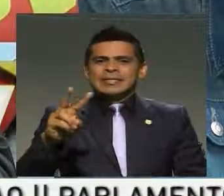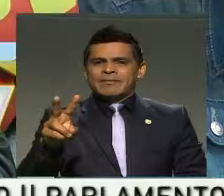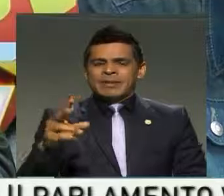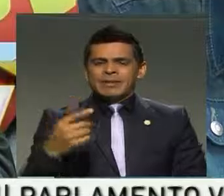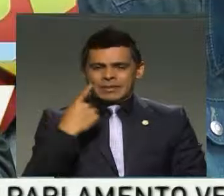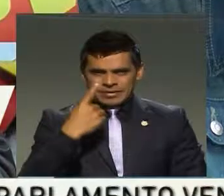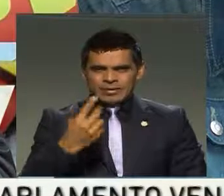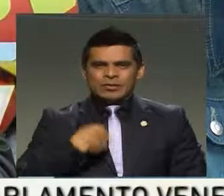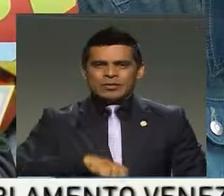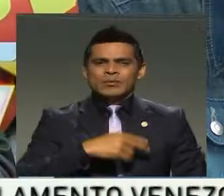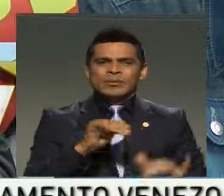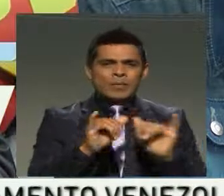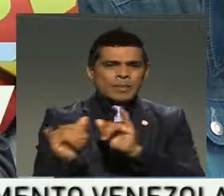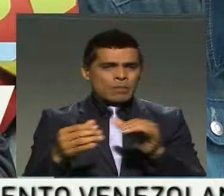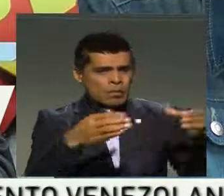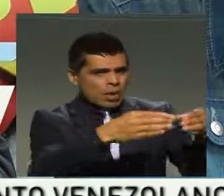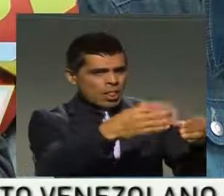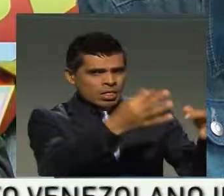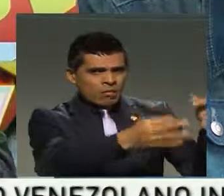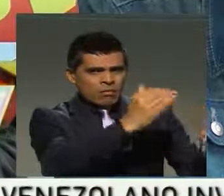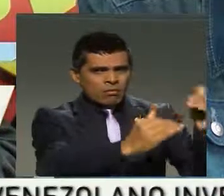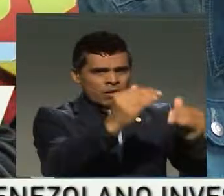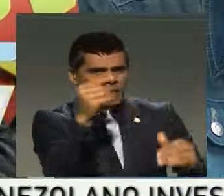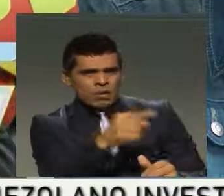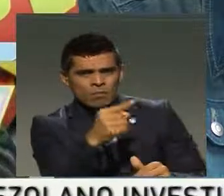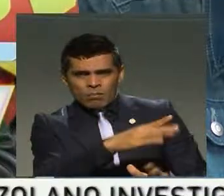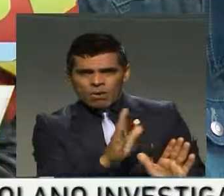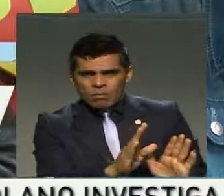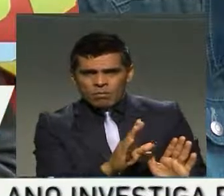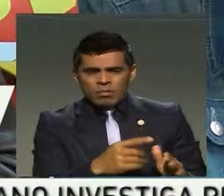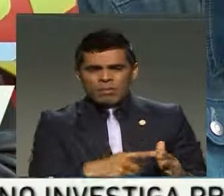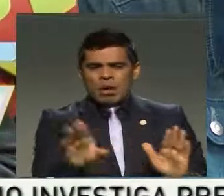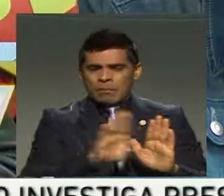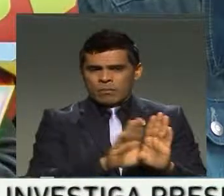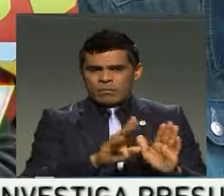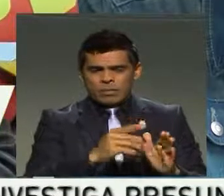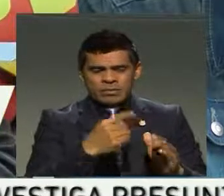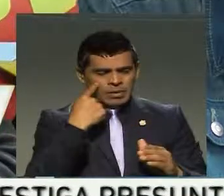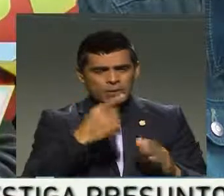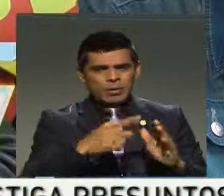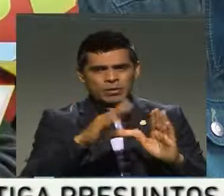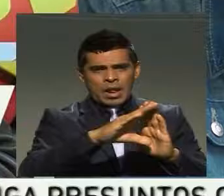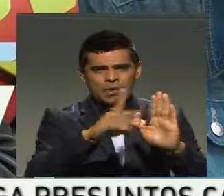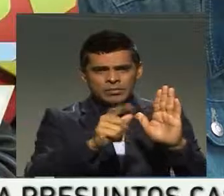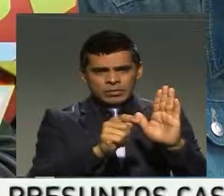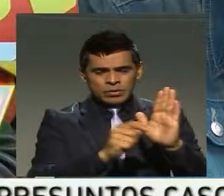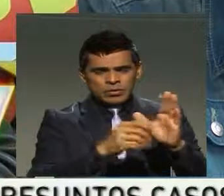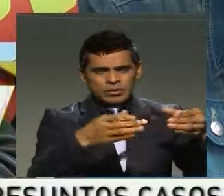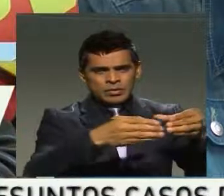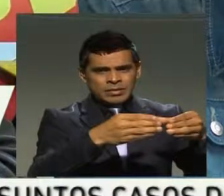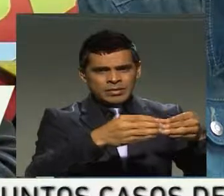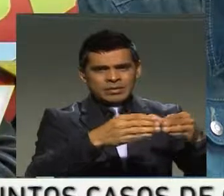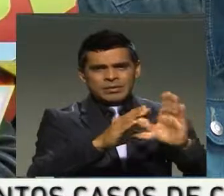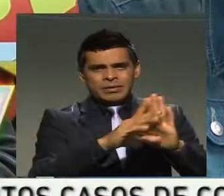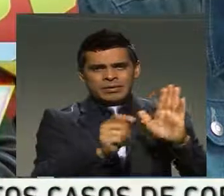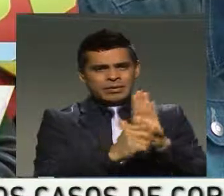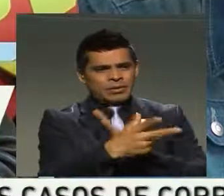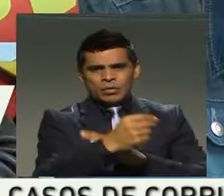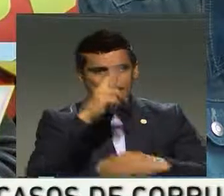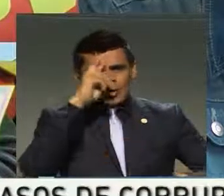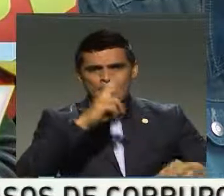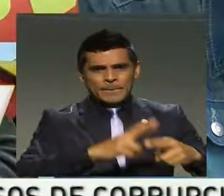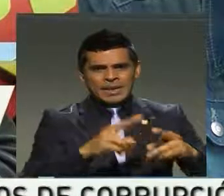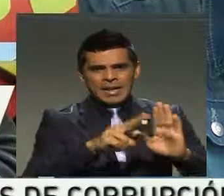Venezuela, el propio Tribunal Supremo de Justicia, la propia Sala Constitucional estará violando sus propias normas,